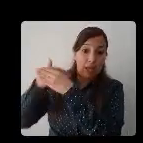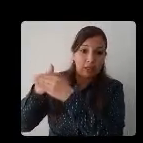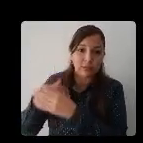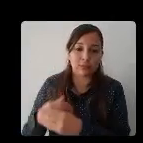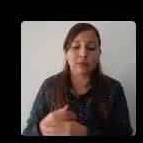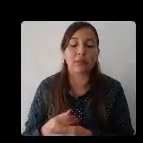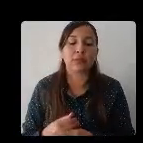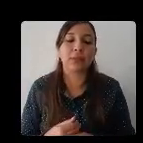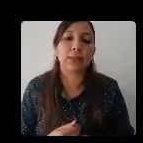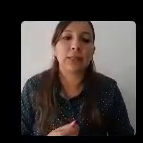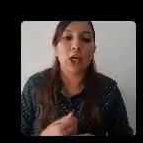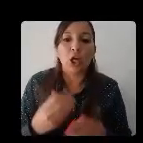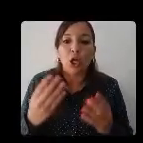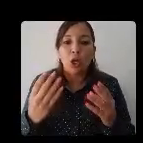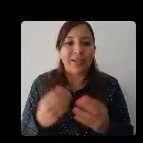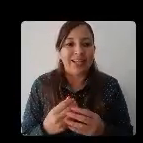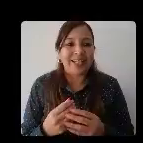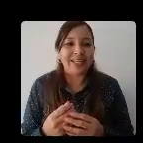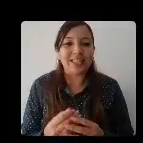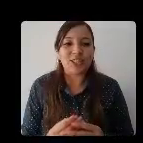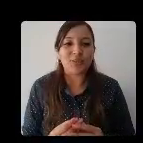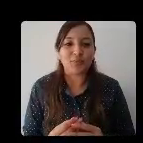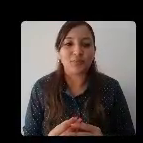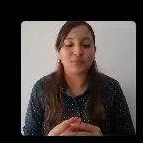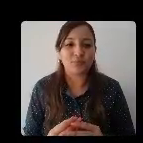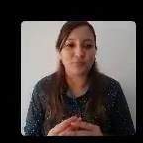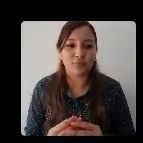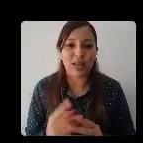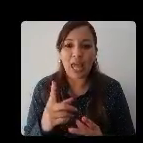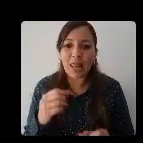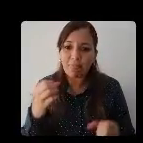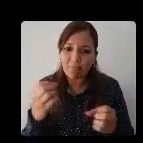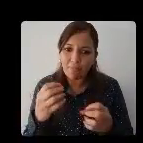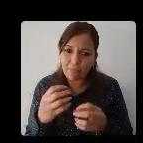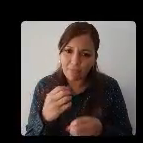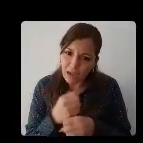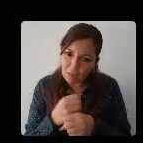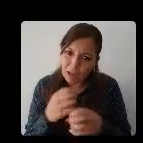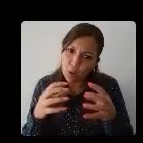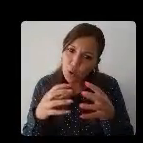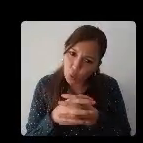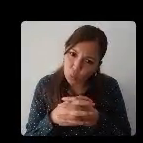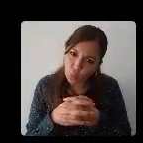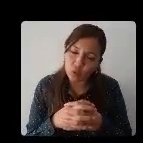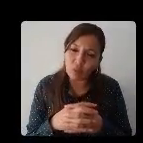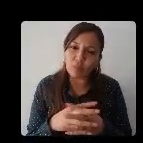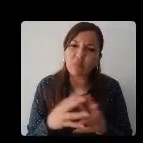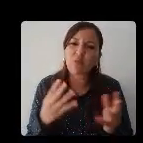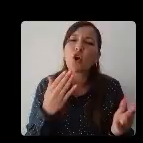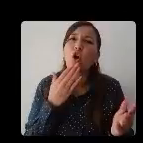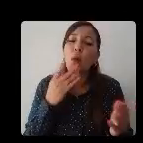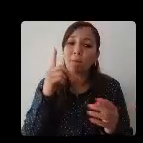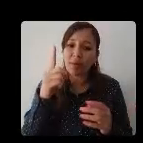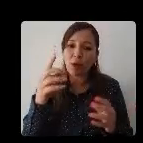El emprendimiento viene de acuerdo que primero hemos una asociación de conservación. Primero era asociación